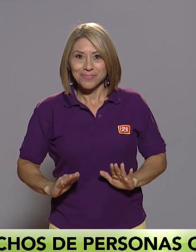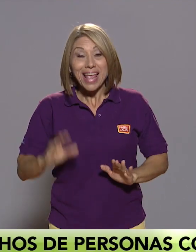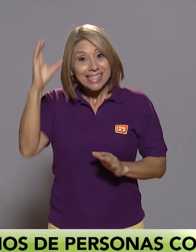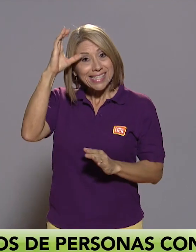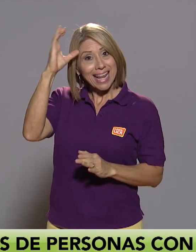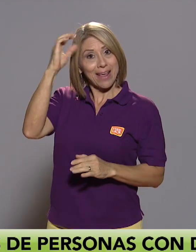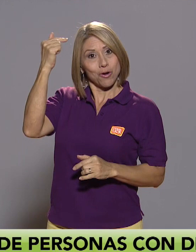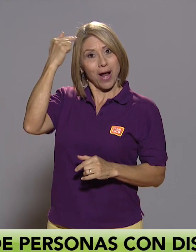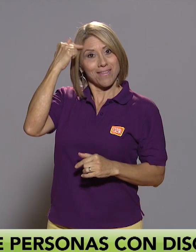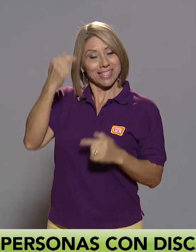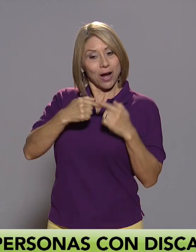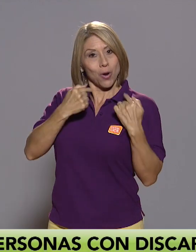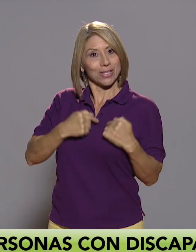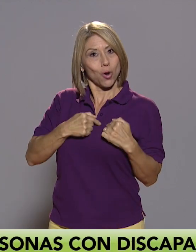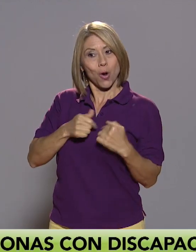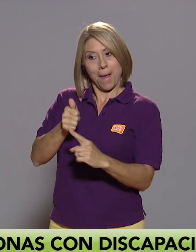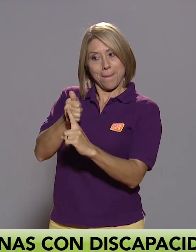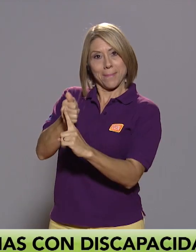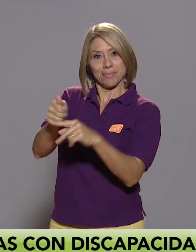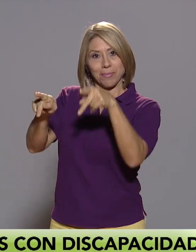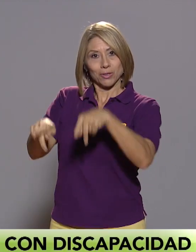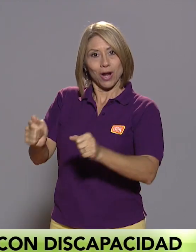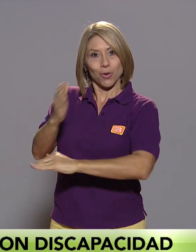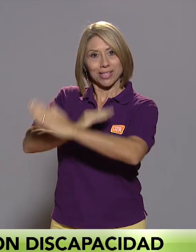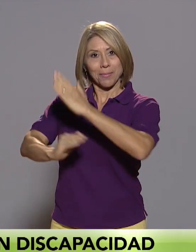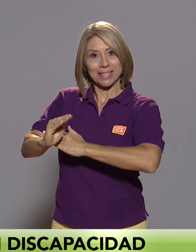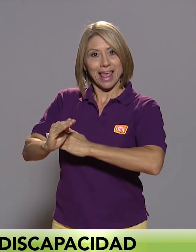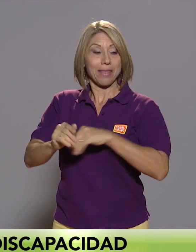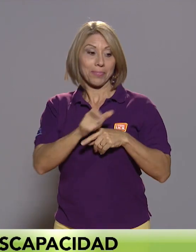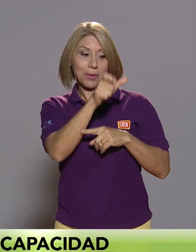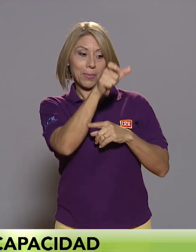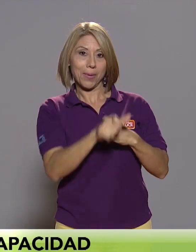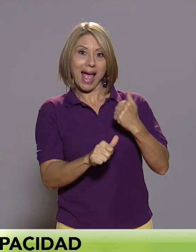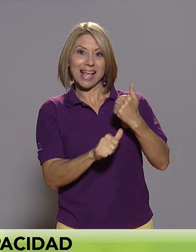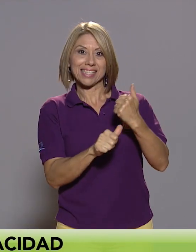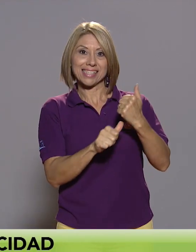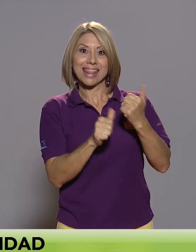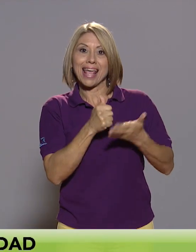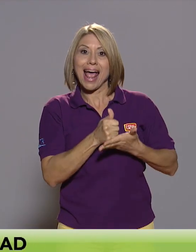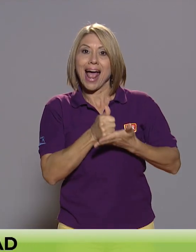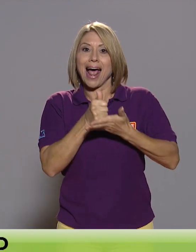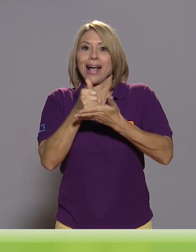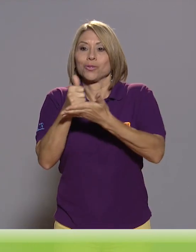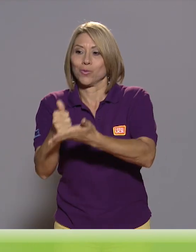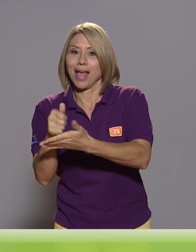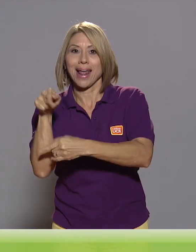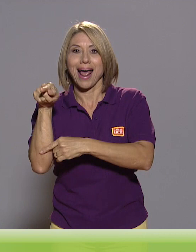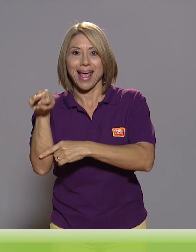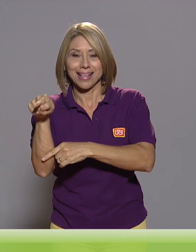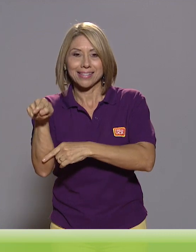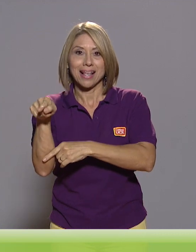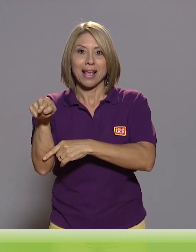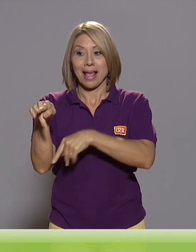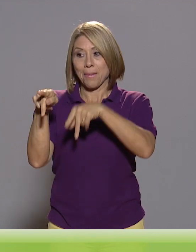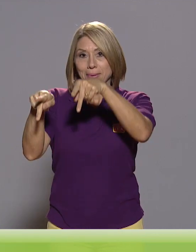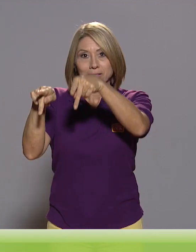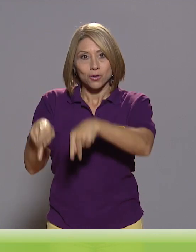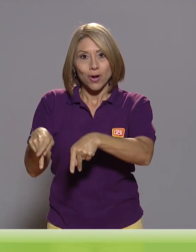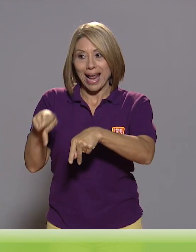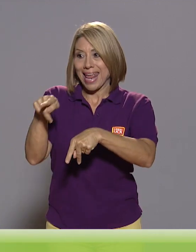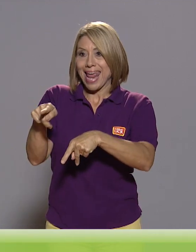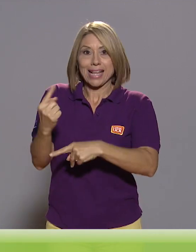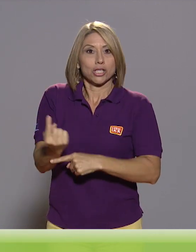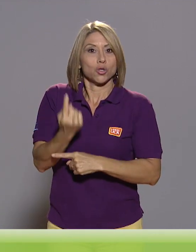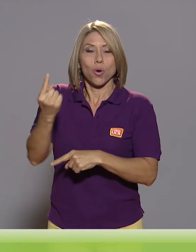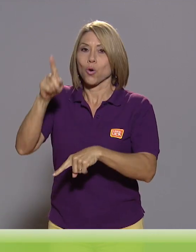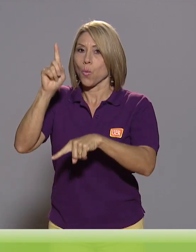sigue siendo de la persona con discapacidad y el asistente le va a ayudar a ejecutar esas actividades que necesariamente por sí solas